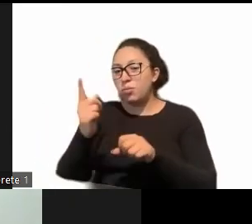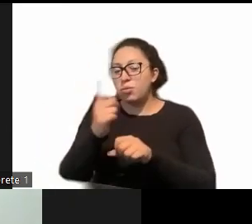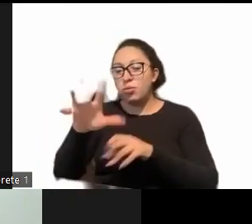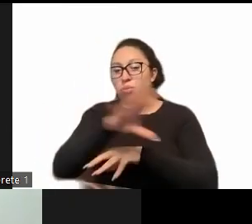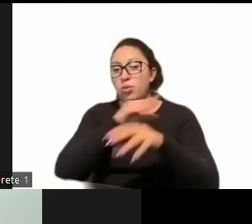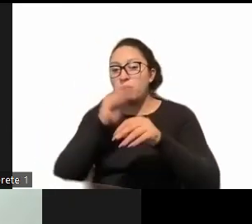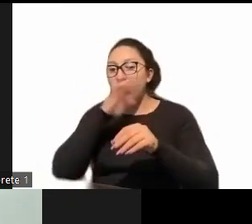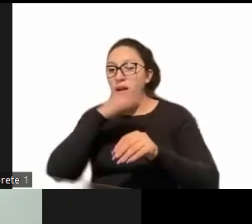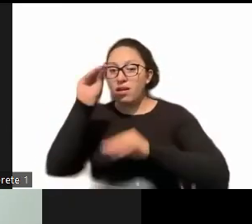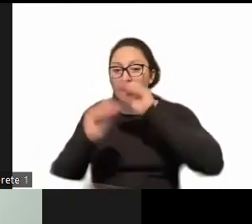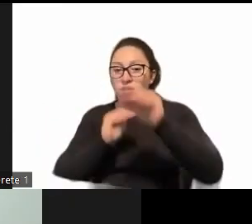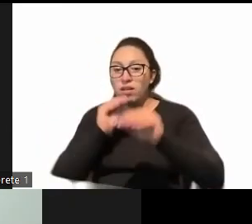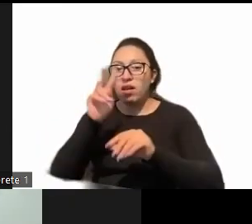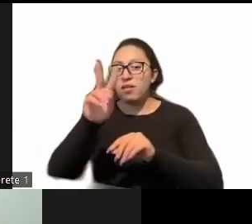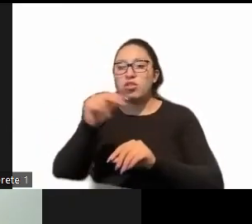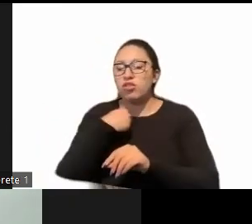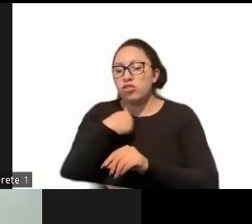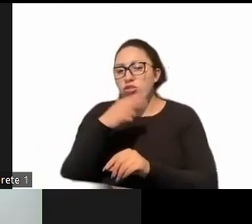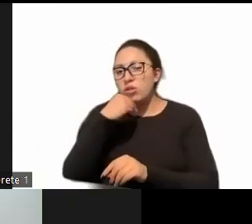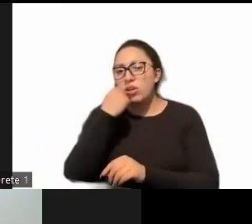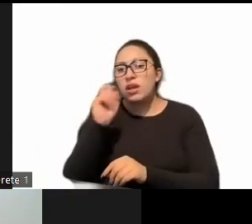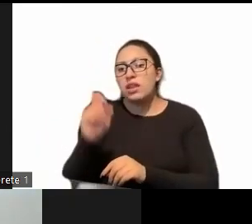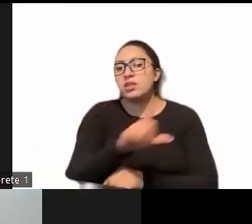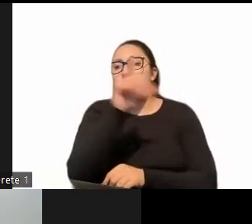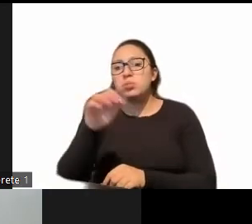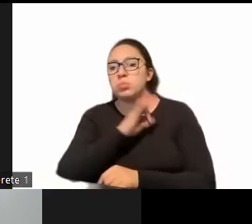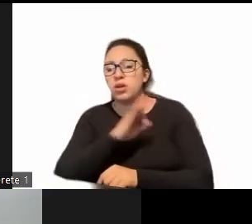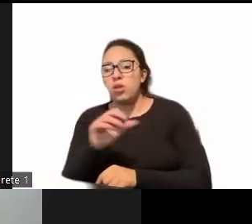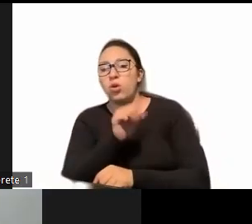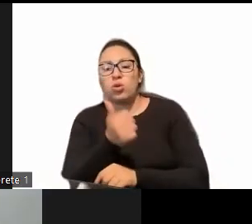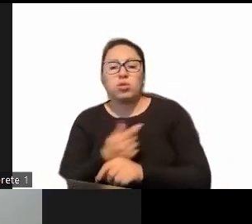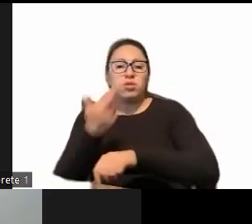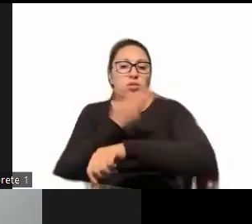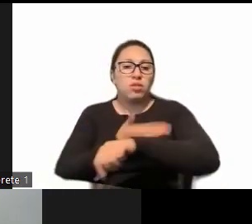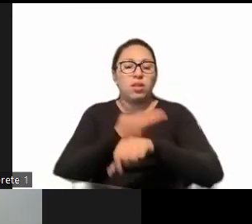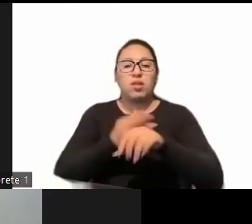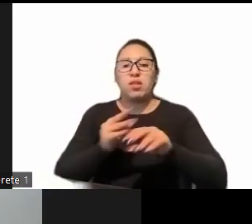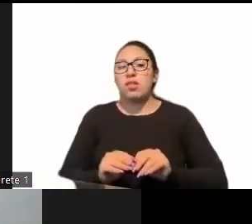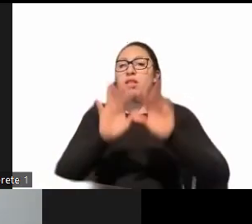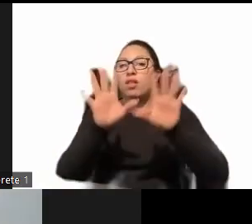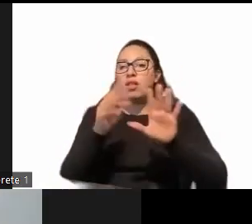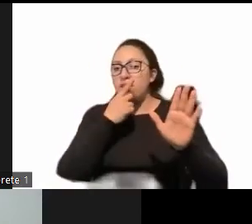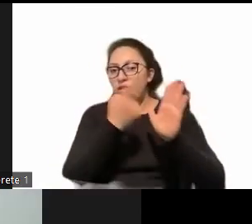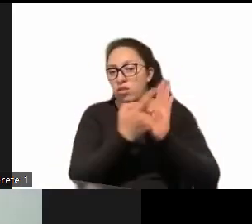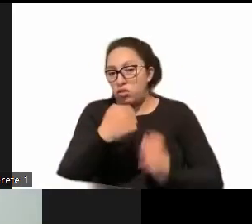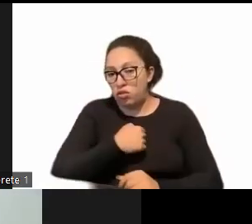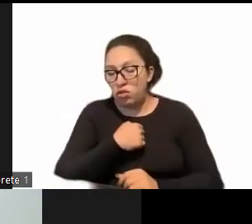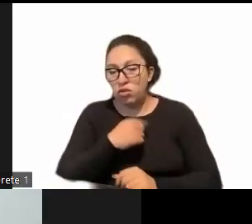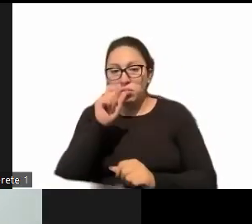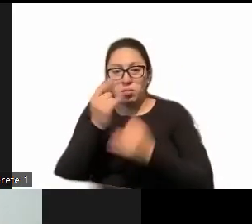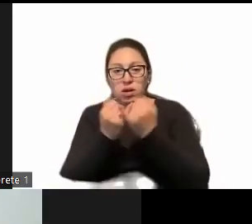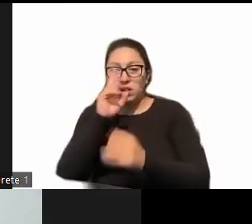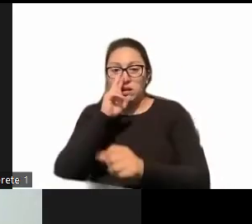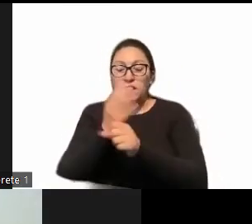mañana que se presente algún medio legislativo o bueno, ante los medios de comunicación se diga que, bueno, que la Comisión de Salud